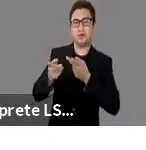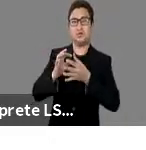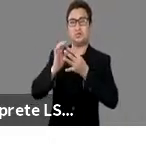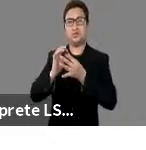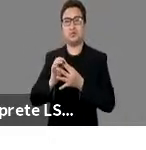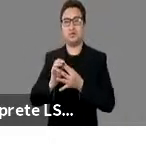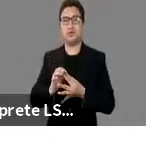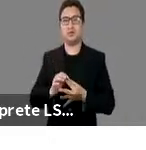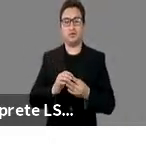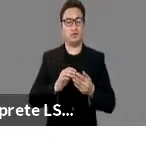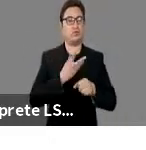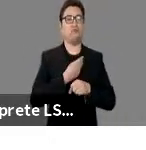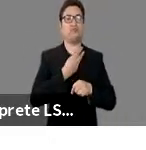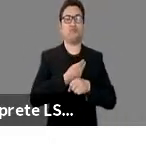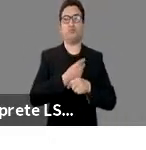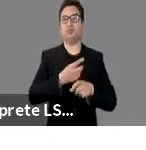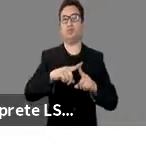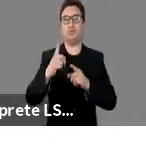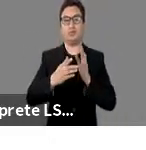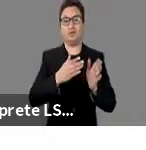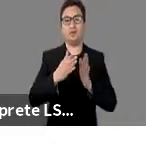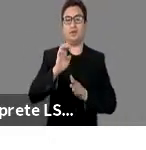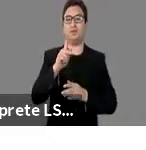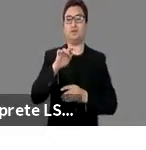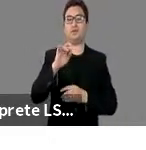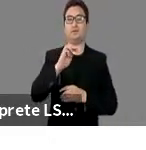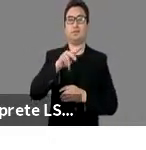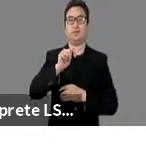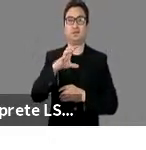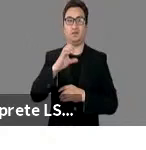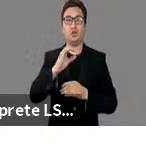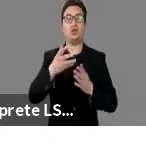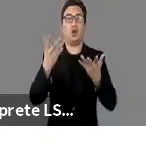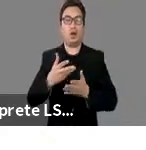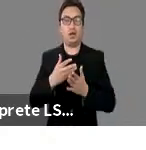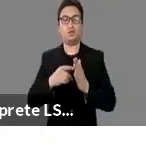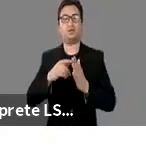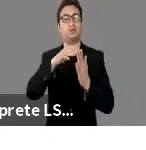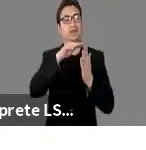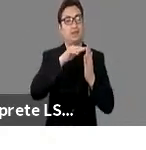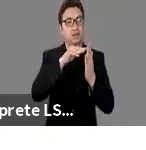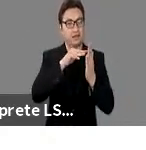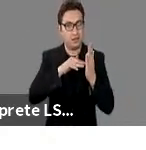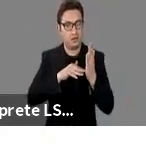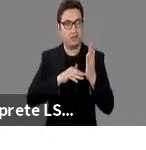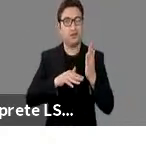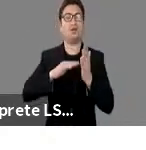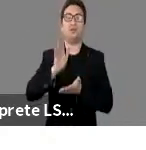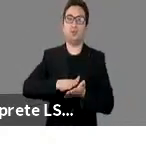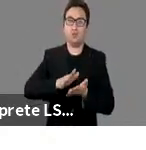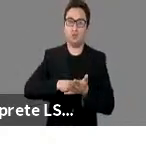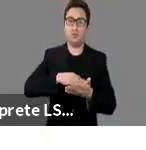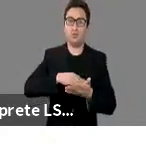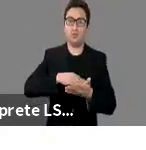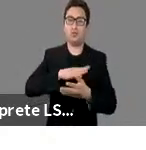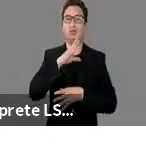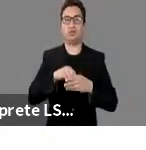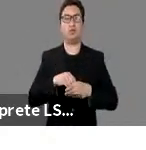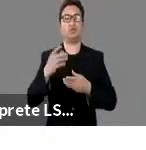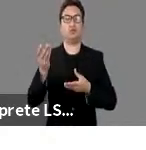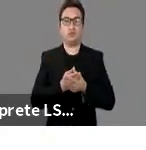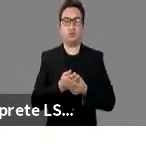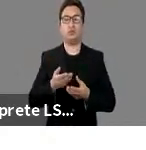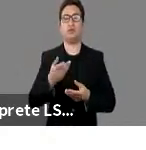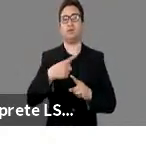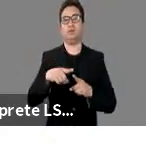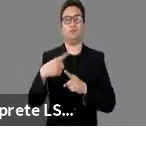diversos ajustes. Entonces, el emplazamiento tenía que ser leyendo la demanda y los documentos, mi actuaria, acompañado de una persona que se le pidió